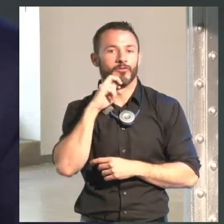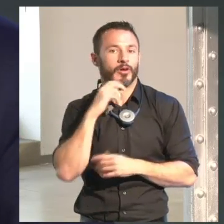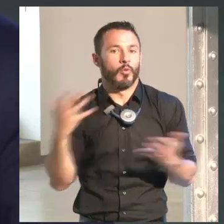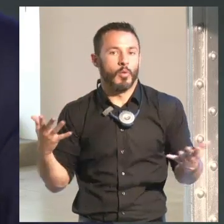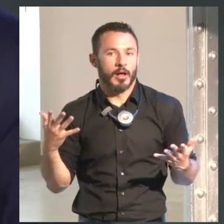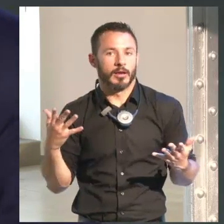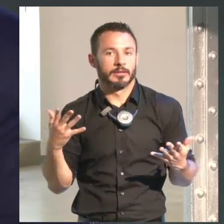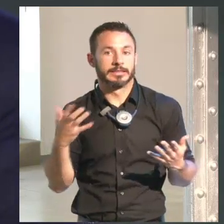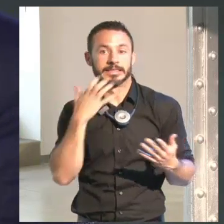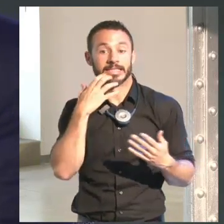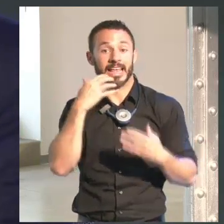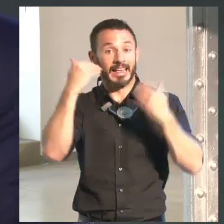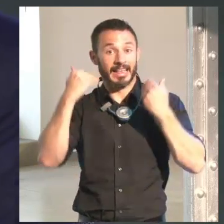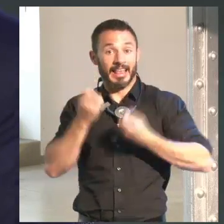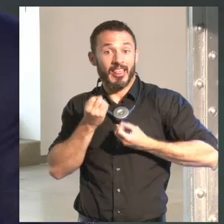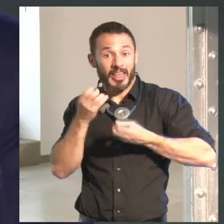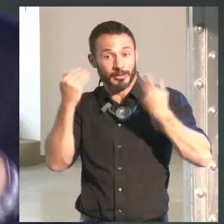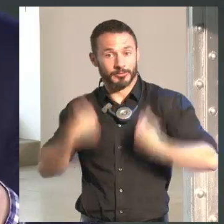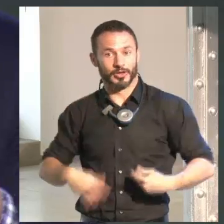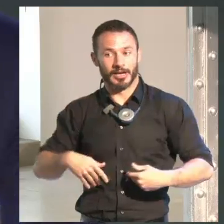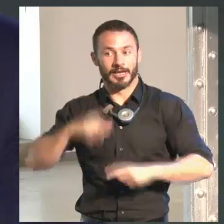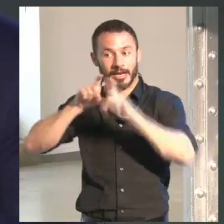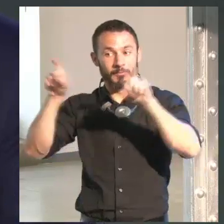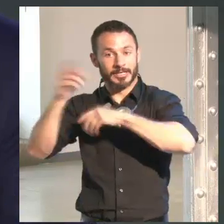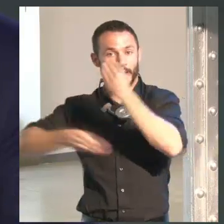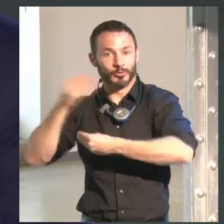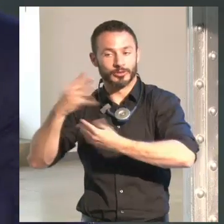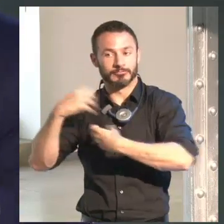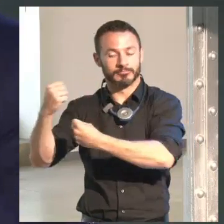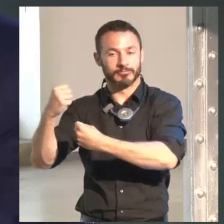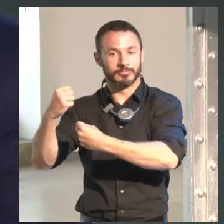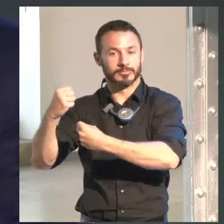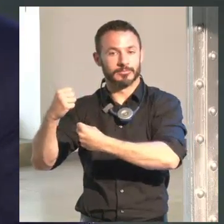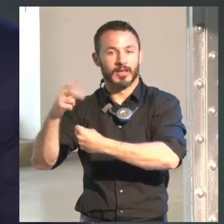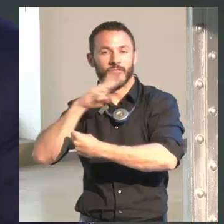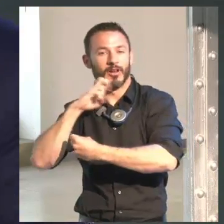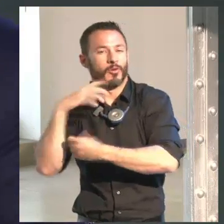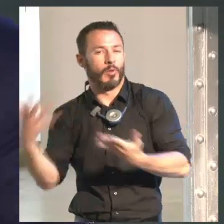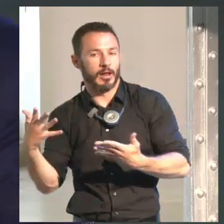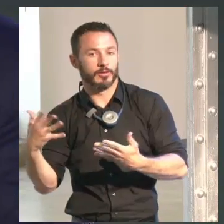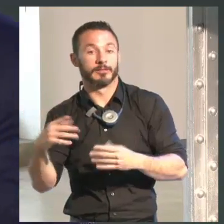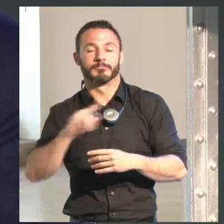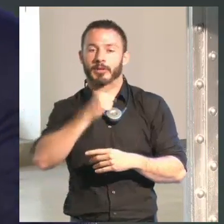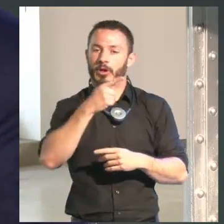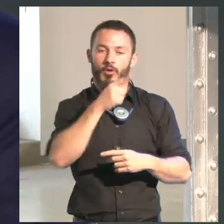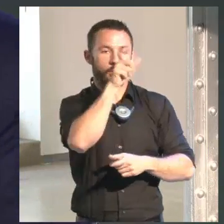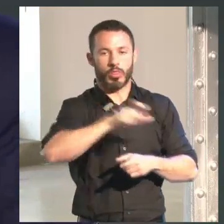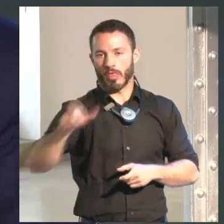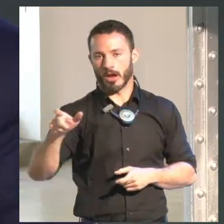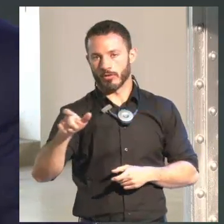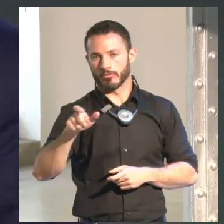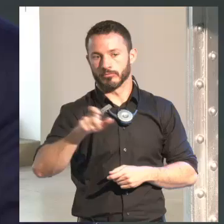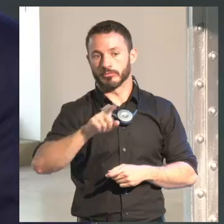empresas. ¿Vale? Entonces, yo el debate lo situaría más en ese plano. Ciudadano primero, y cómo hacemos las reglas para que el ciudadano